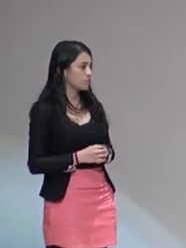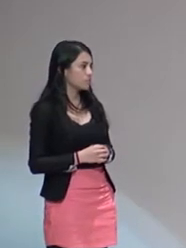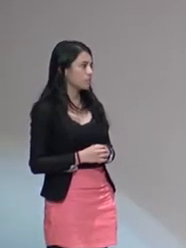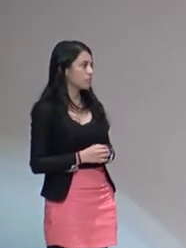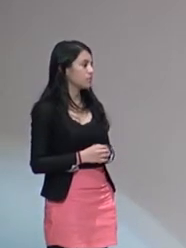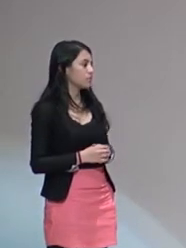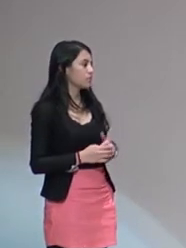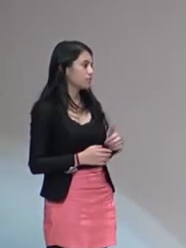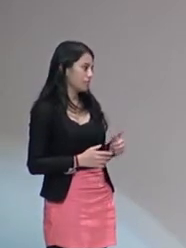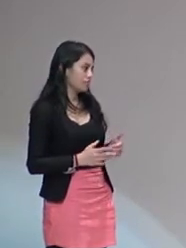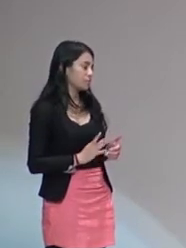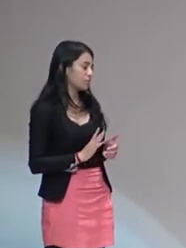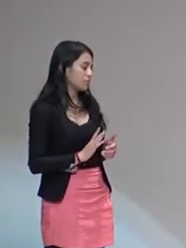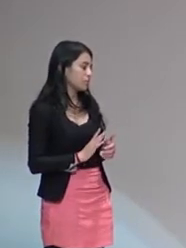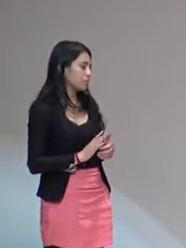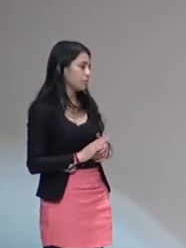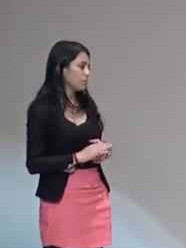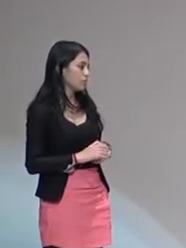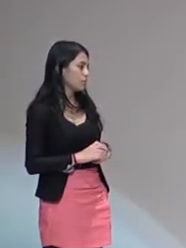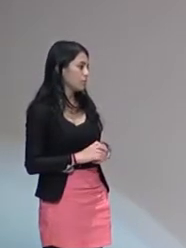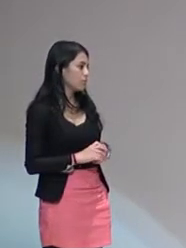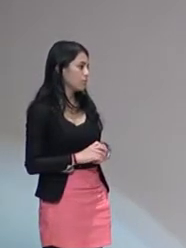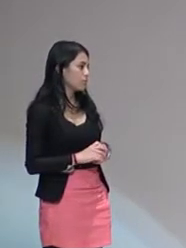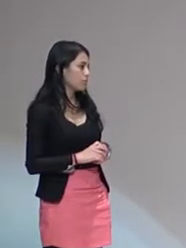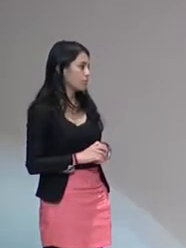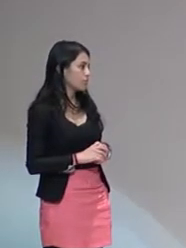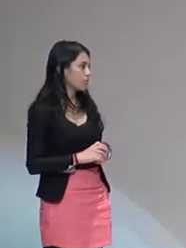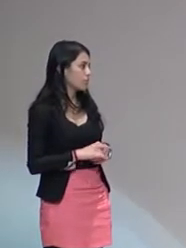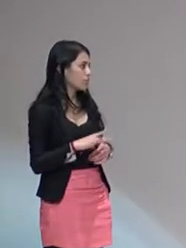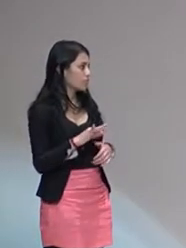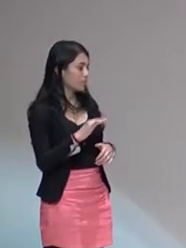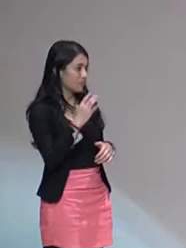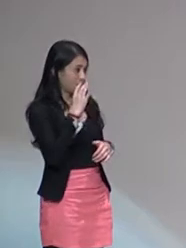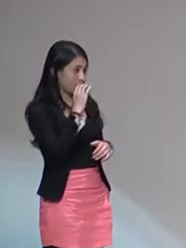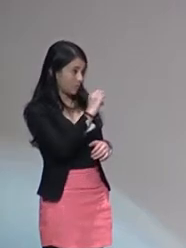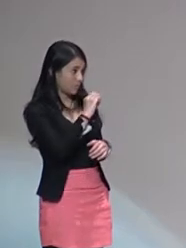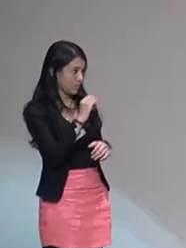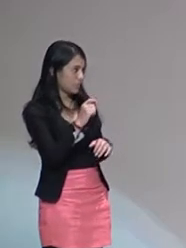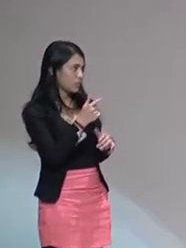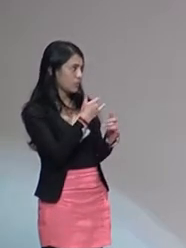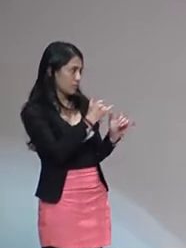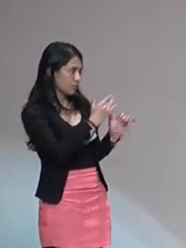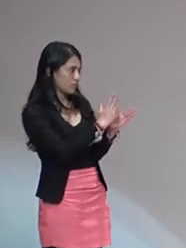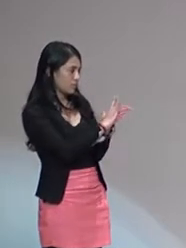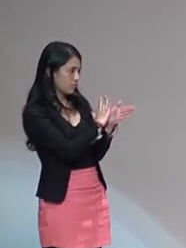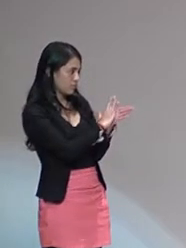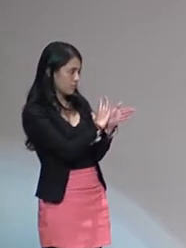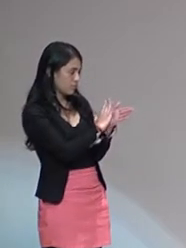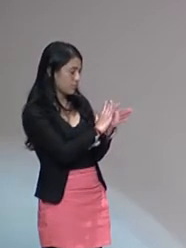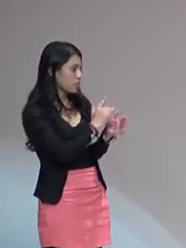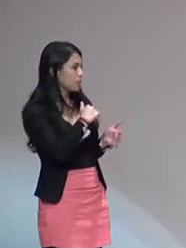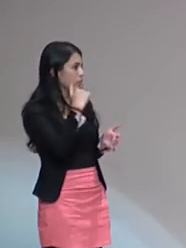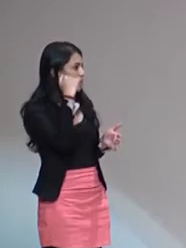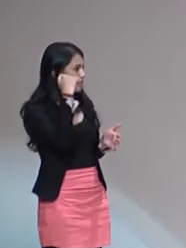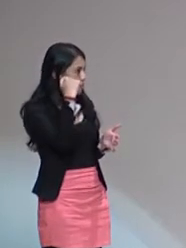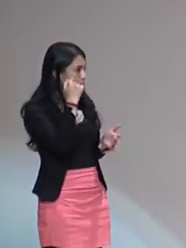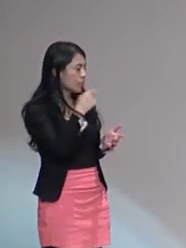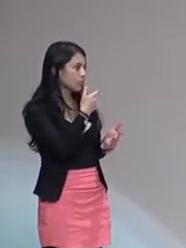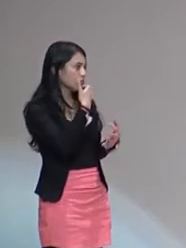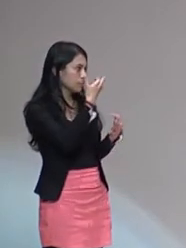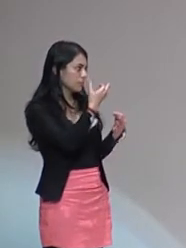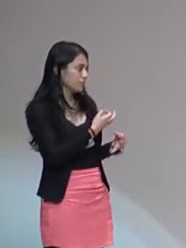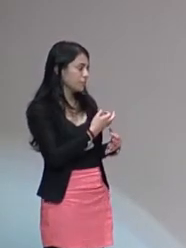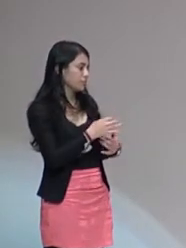Bueno, lo que los dos becarios han hablado, pienso que es